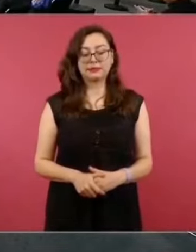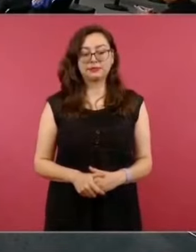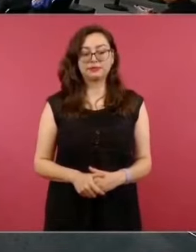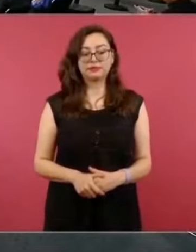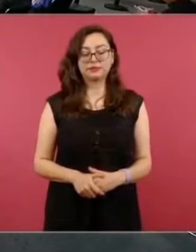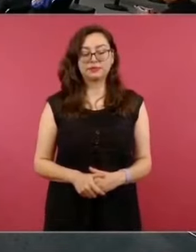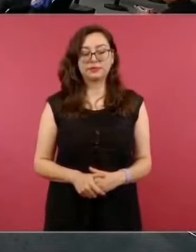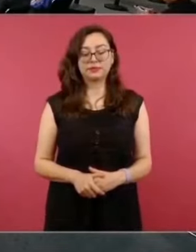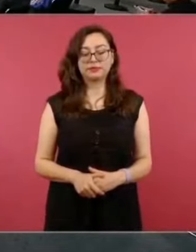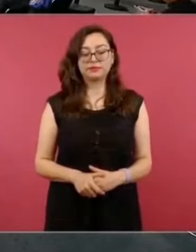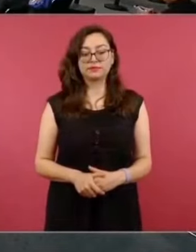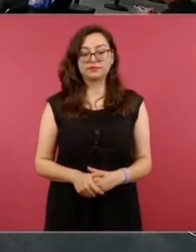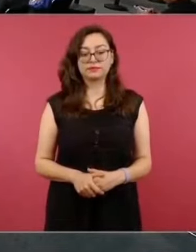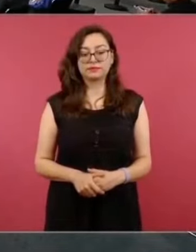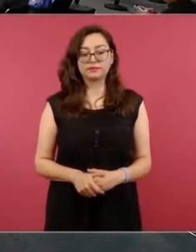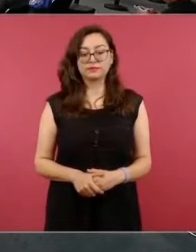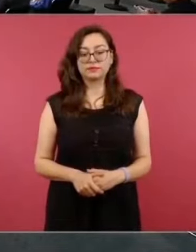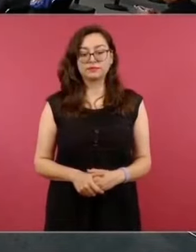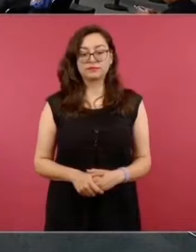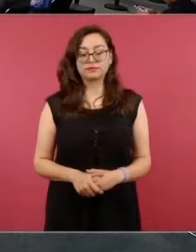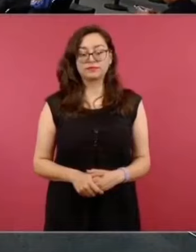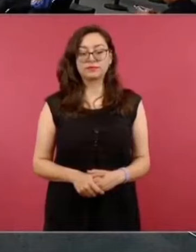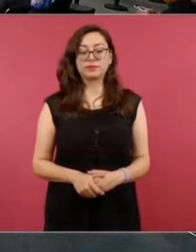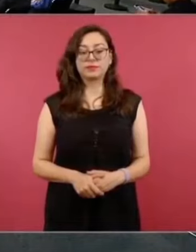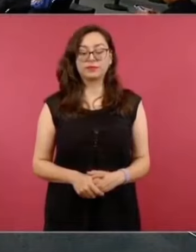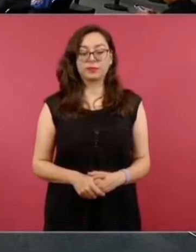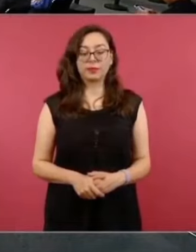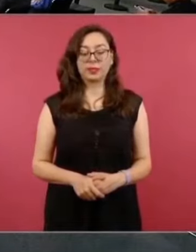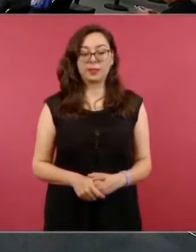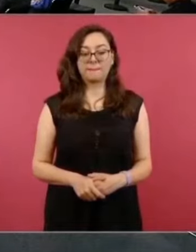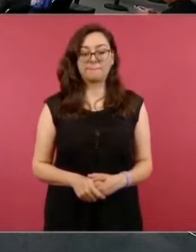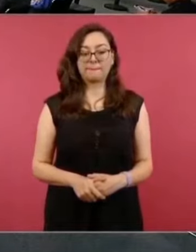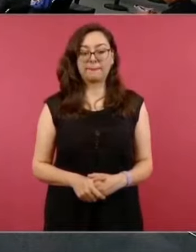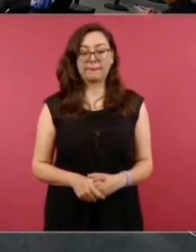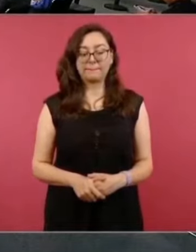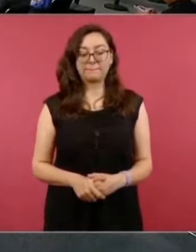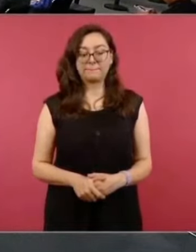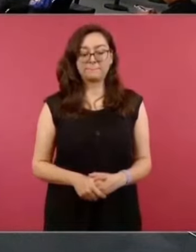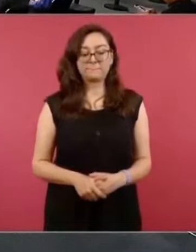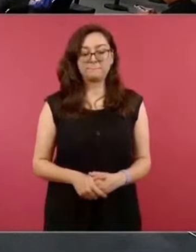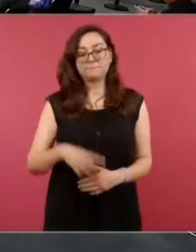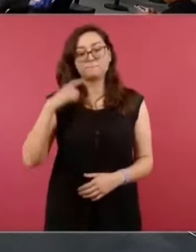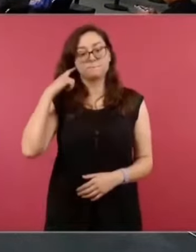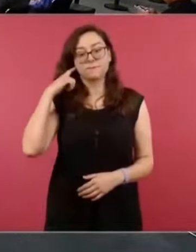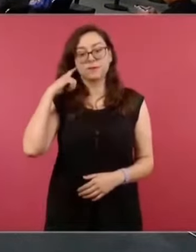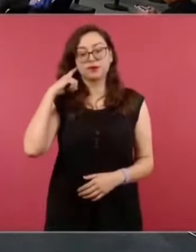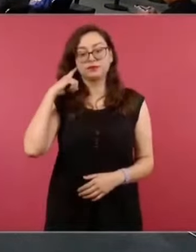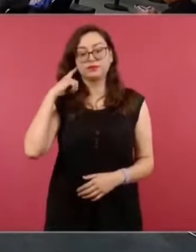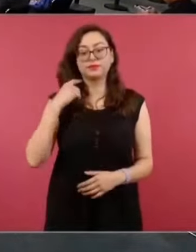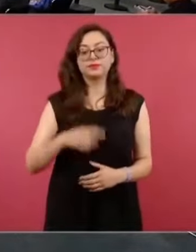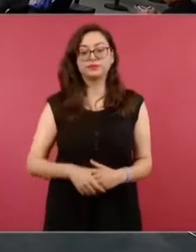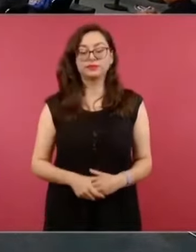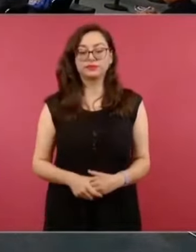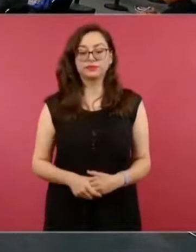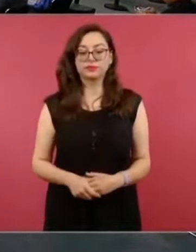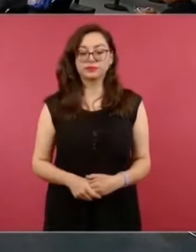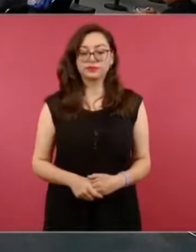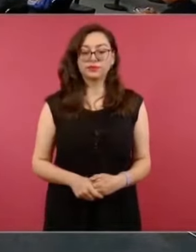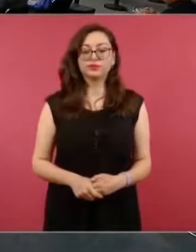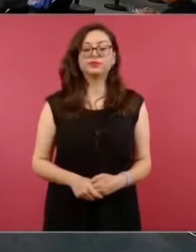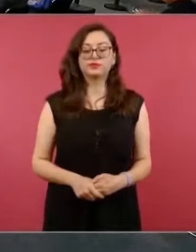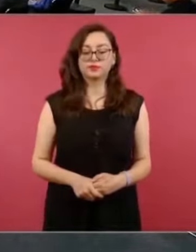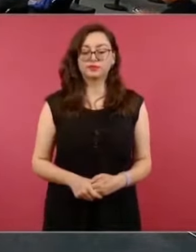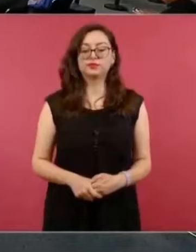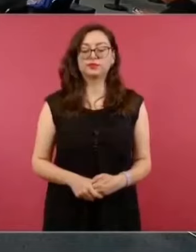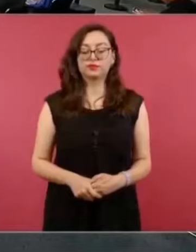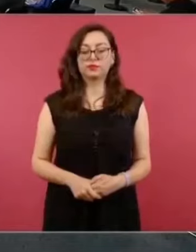un niño que sale con sus zapatos, que no tiene carretera, que no tiene luz. ¿Qué hay más violencia que eso? Sí, y además,